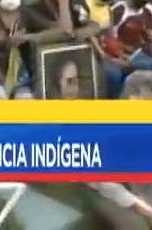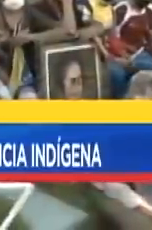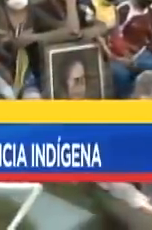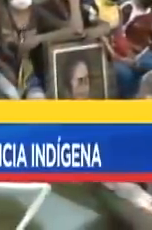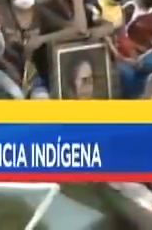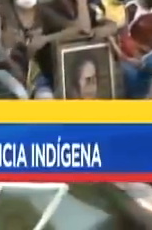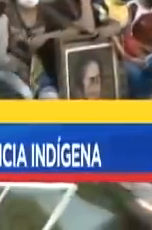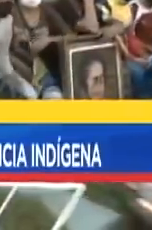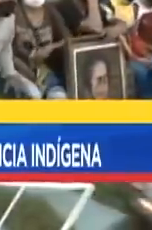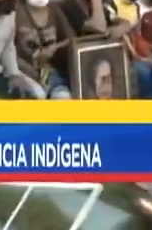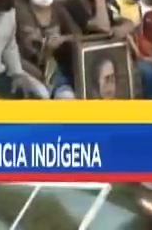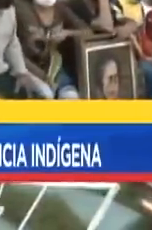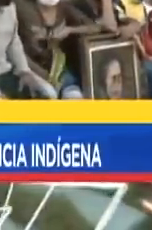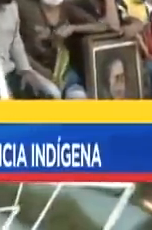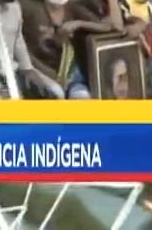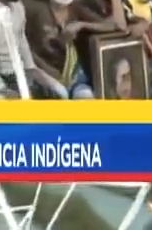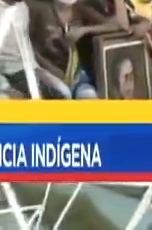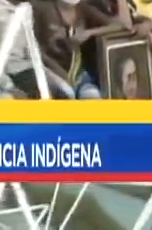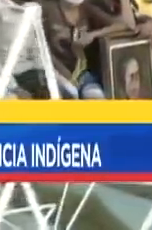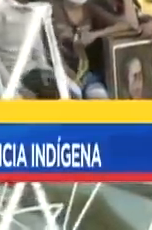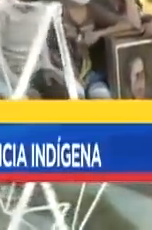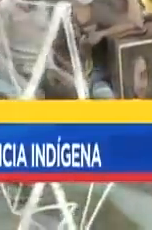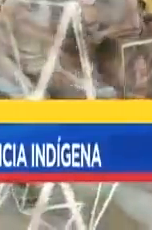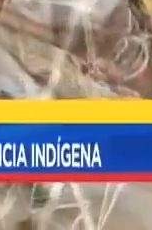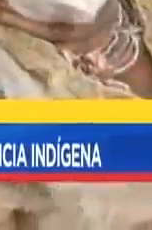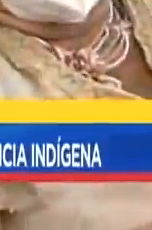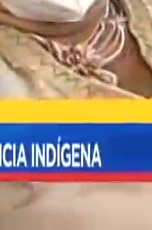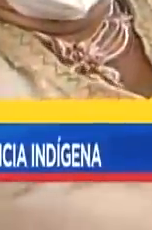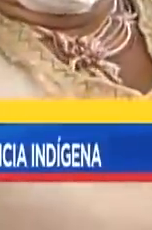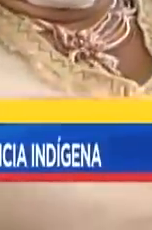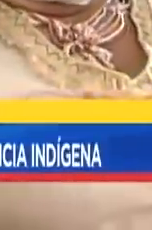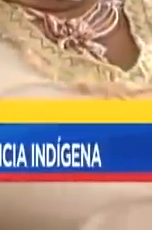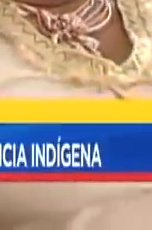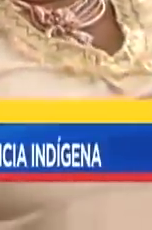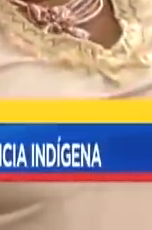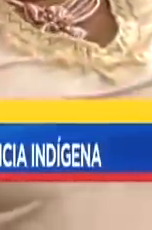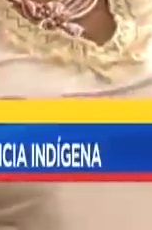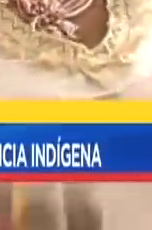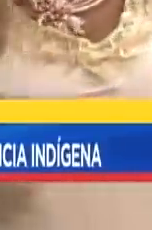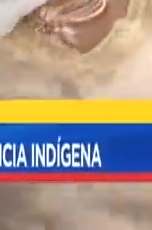firme y decidido a ser libre y soberano. Aquí está presente